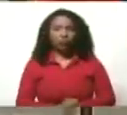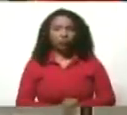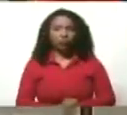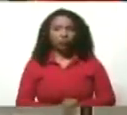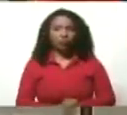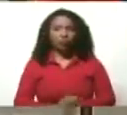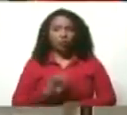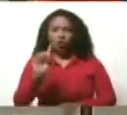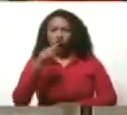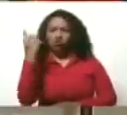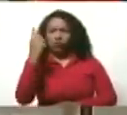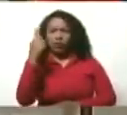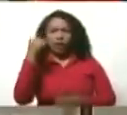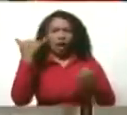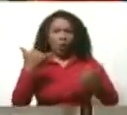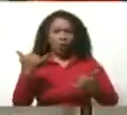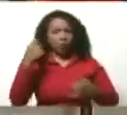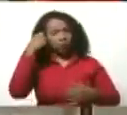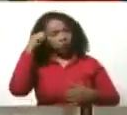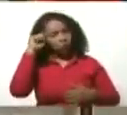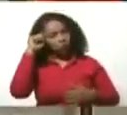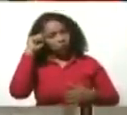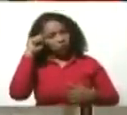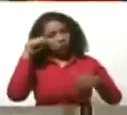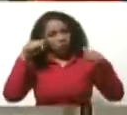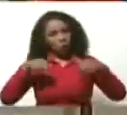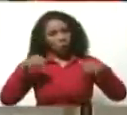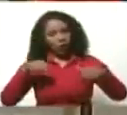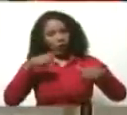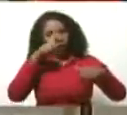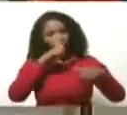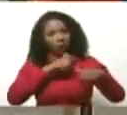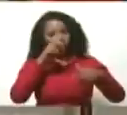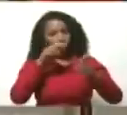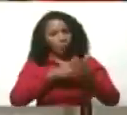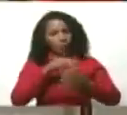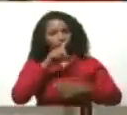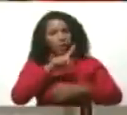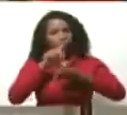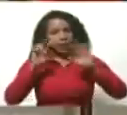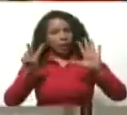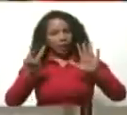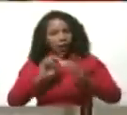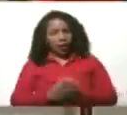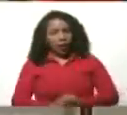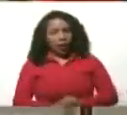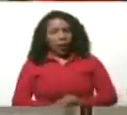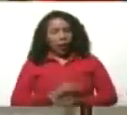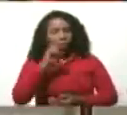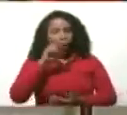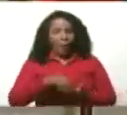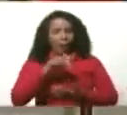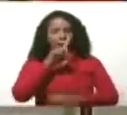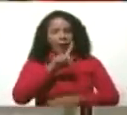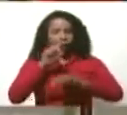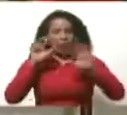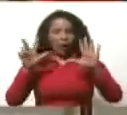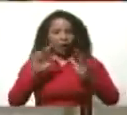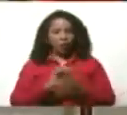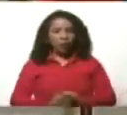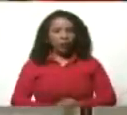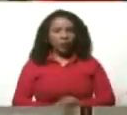No solo ahora, recordemos, sino a partir del año 2017, 2018,